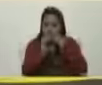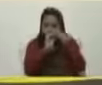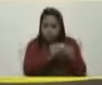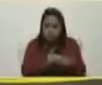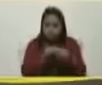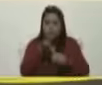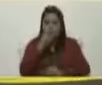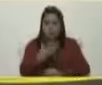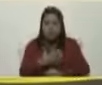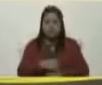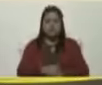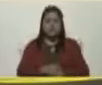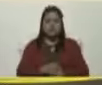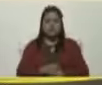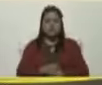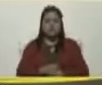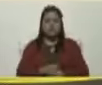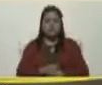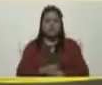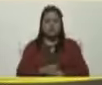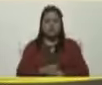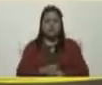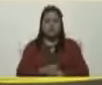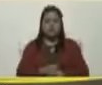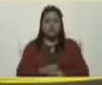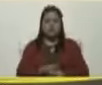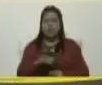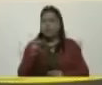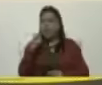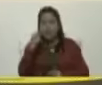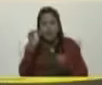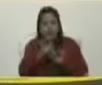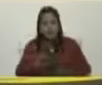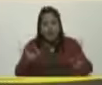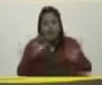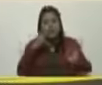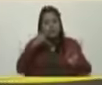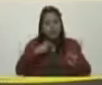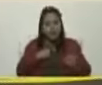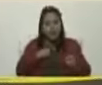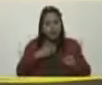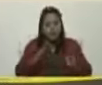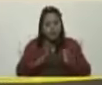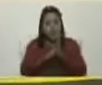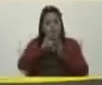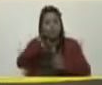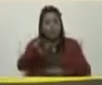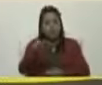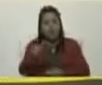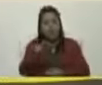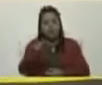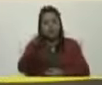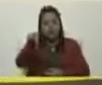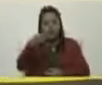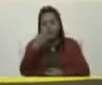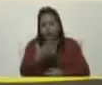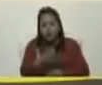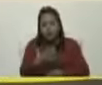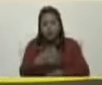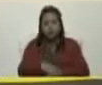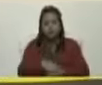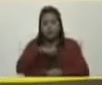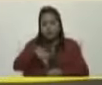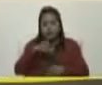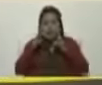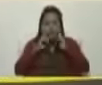bien bonito, para que no nos diga nada, sino que nos diga: San Juan es bello. Se lo vamos a limpiar y se lo vamos a